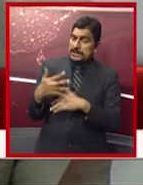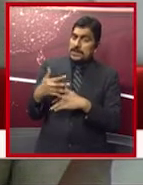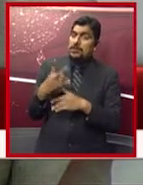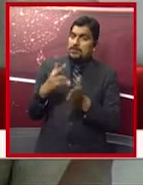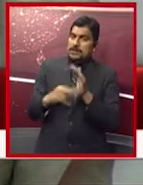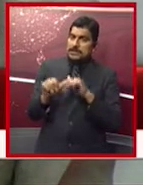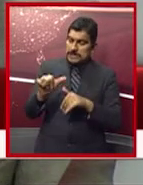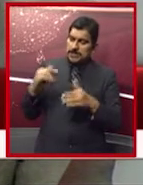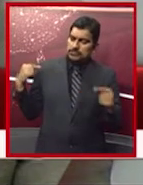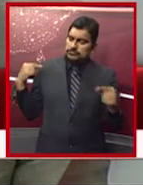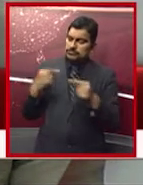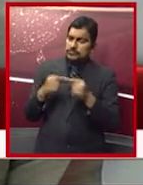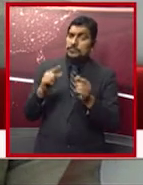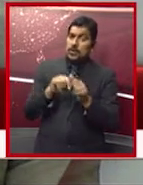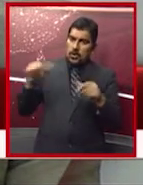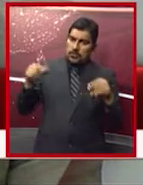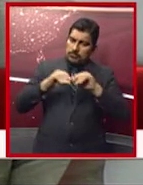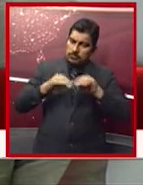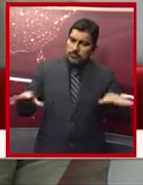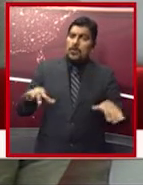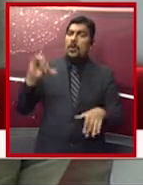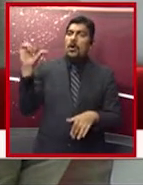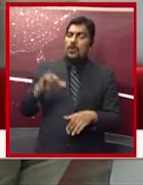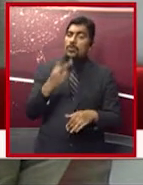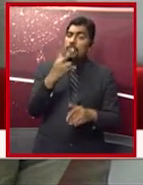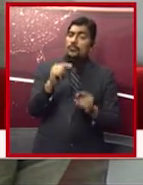2015-2016, publicado el día de hoy, es de